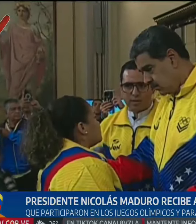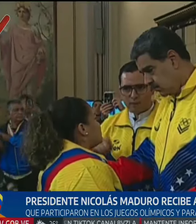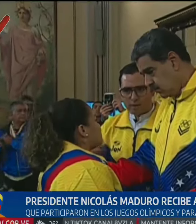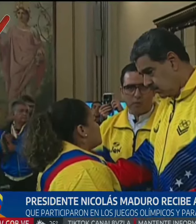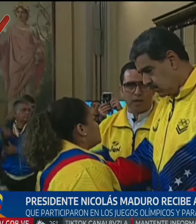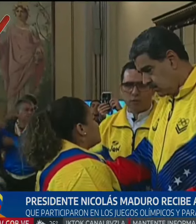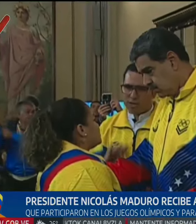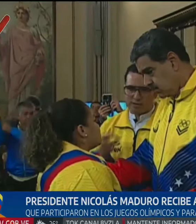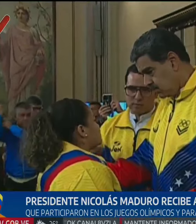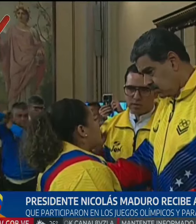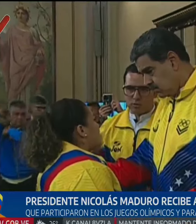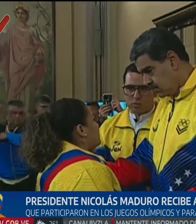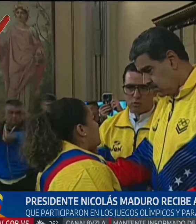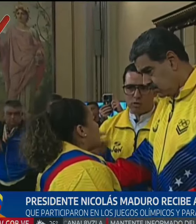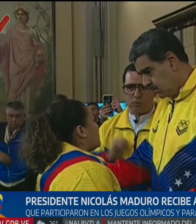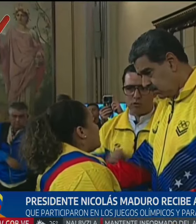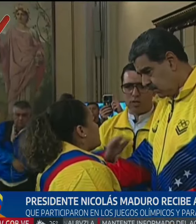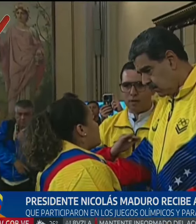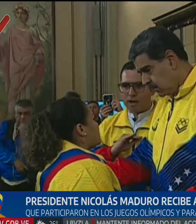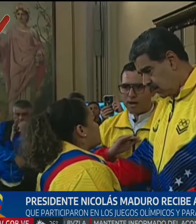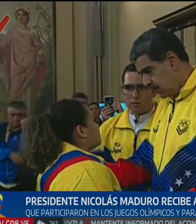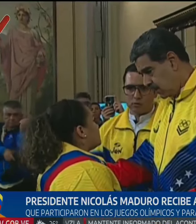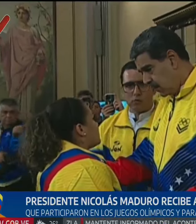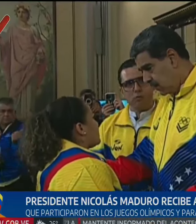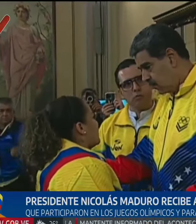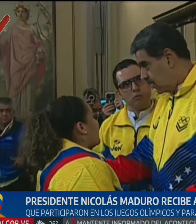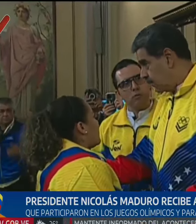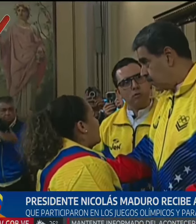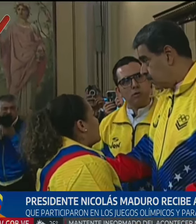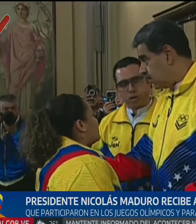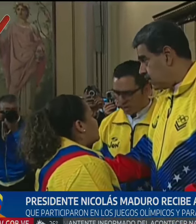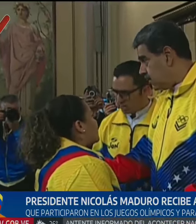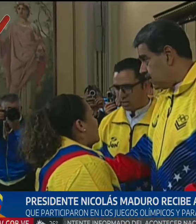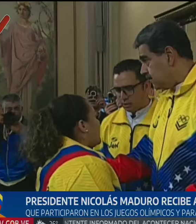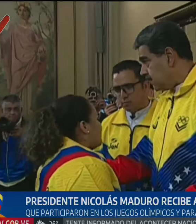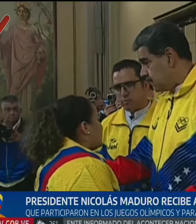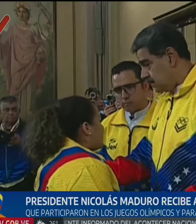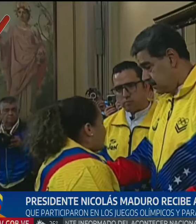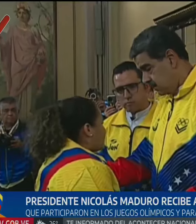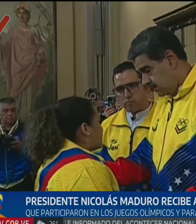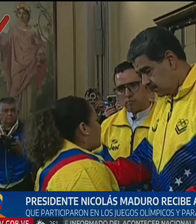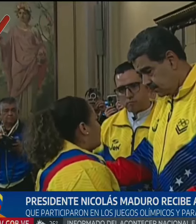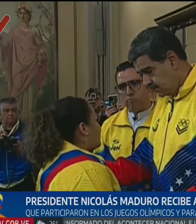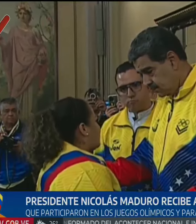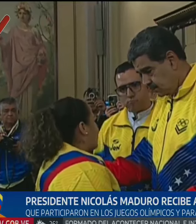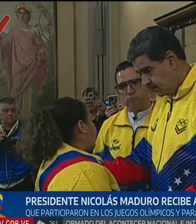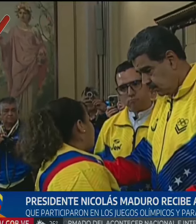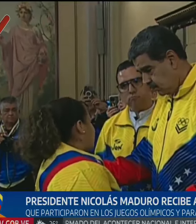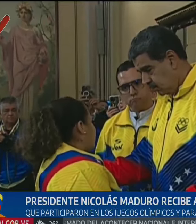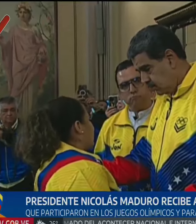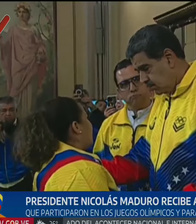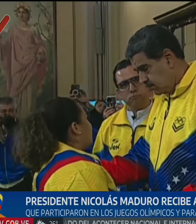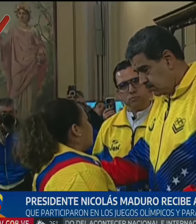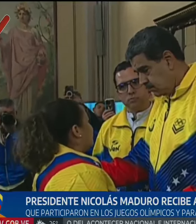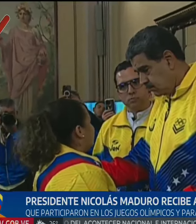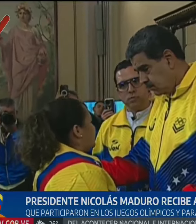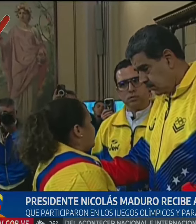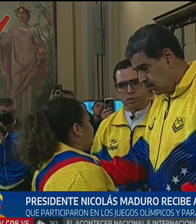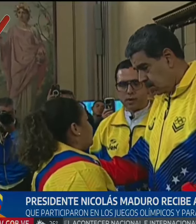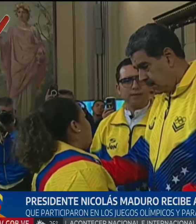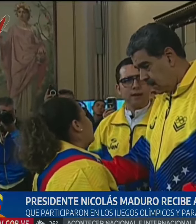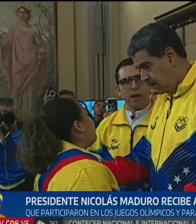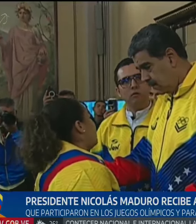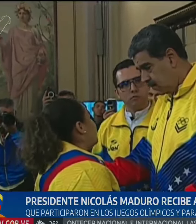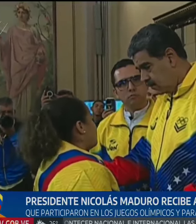su primera medalla de oro en unos Juegos Paralímpicos, superando al atleta de Uzbekistán y al atleta de